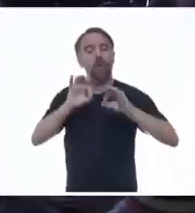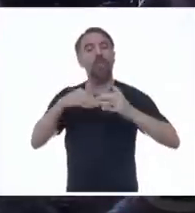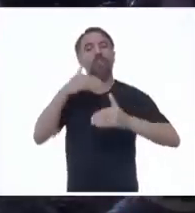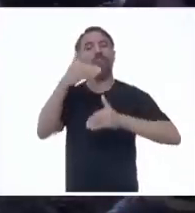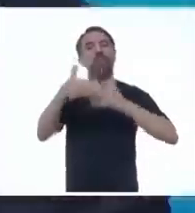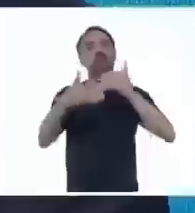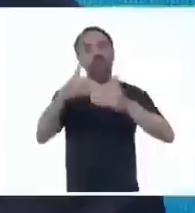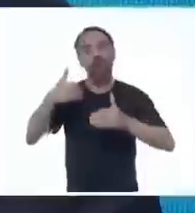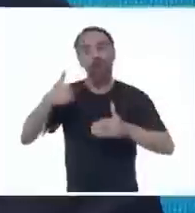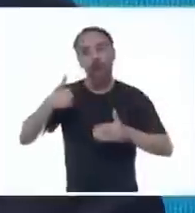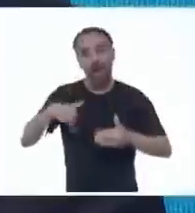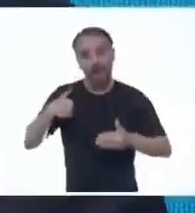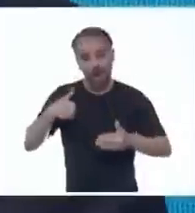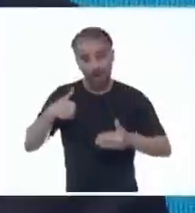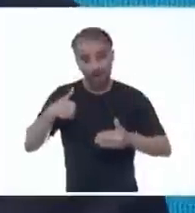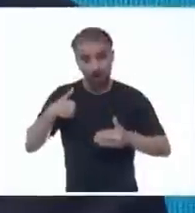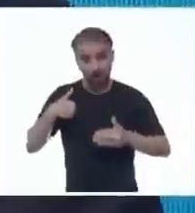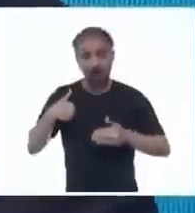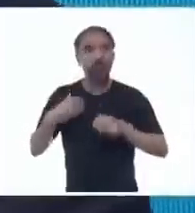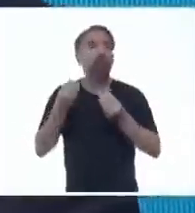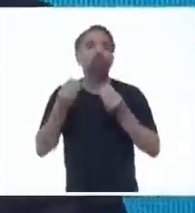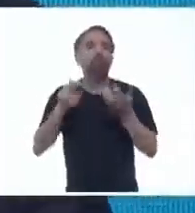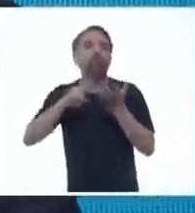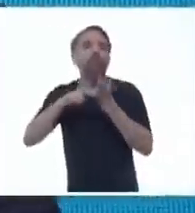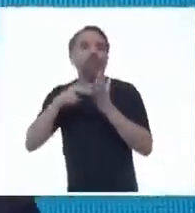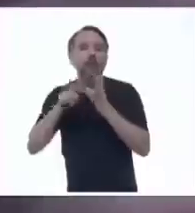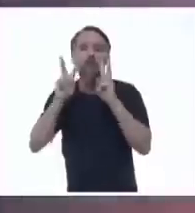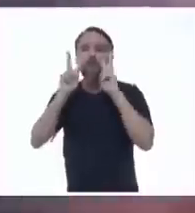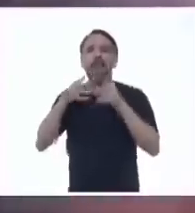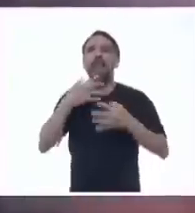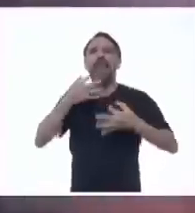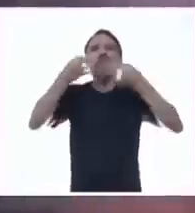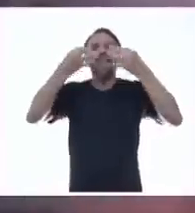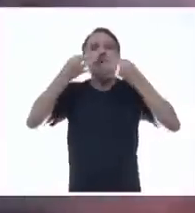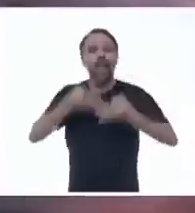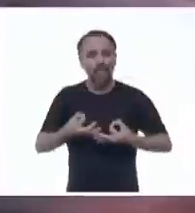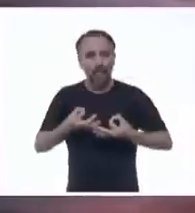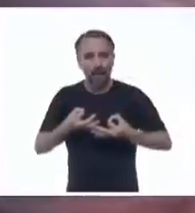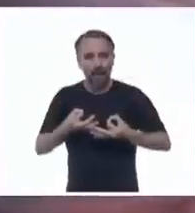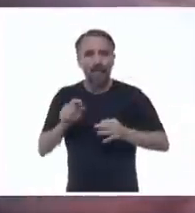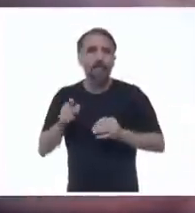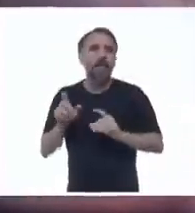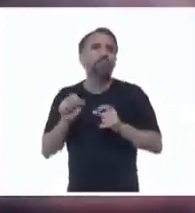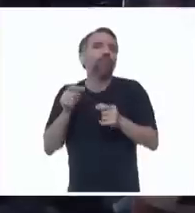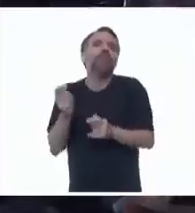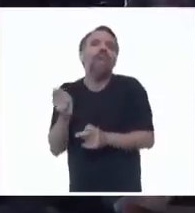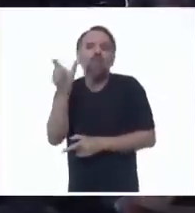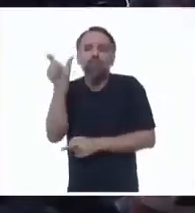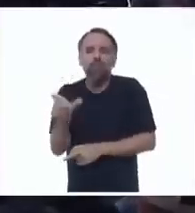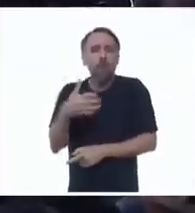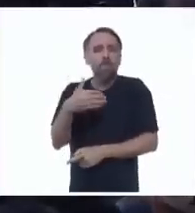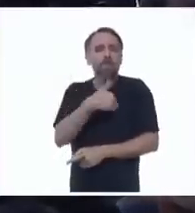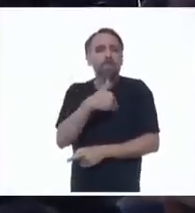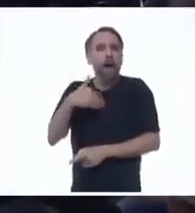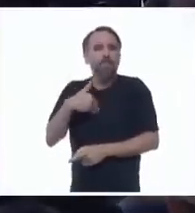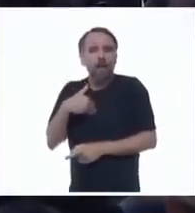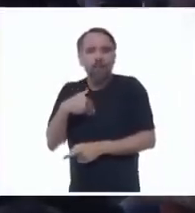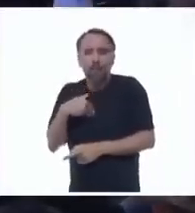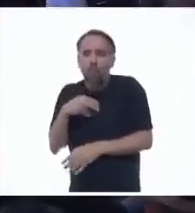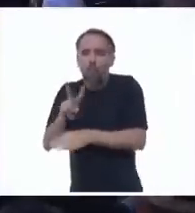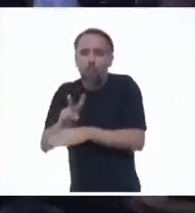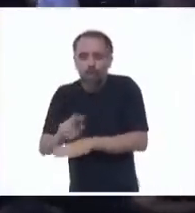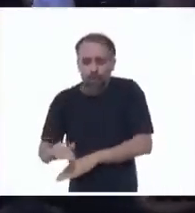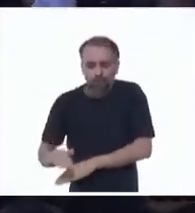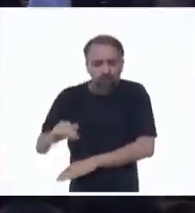argentino, mirando la realidad de esas mamás que muchas veces crían solas a